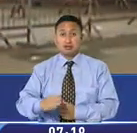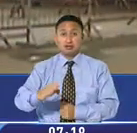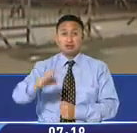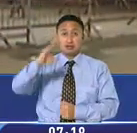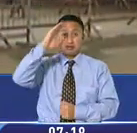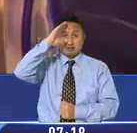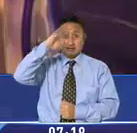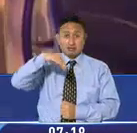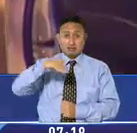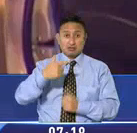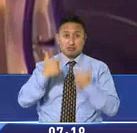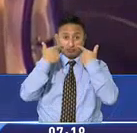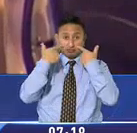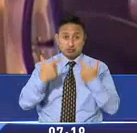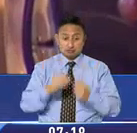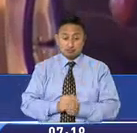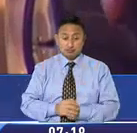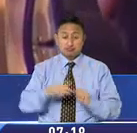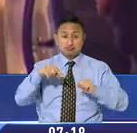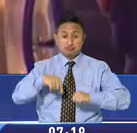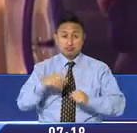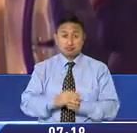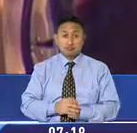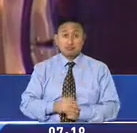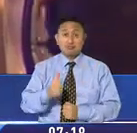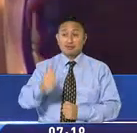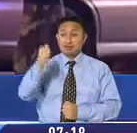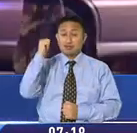su seguridad y ella se acomodó en la parte de